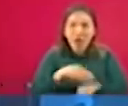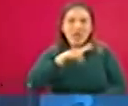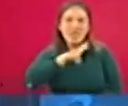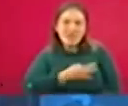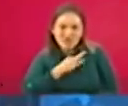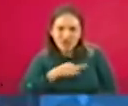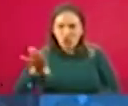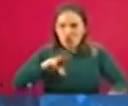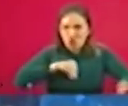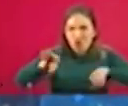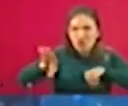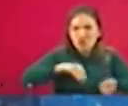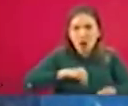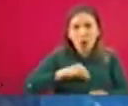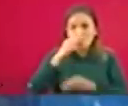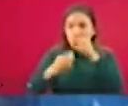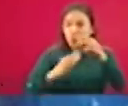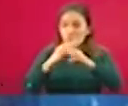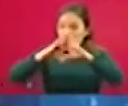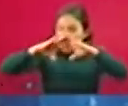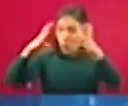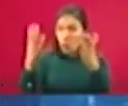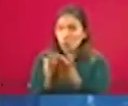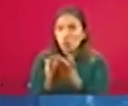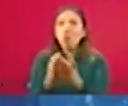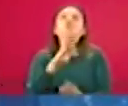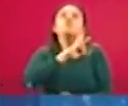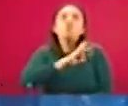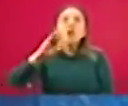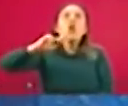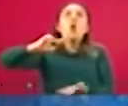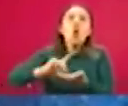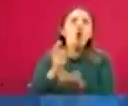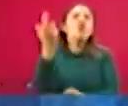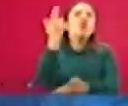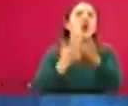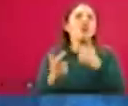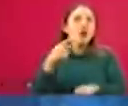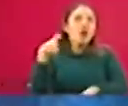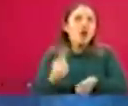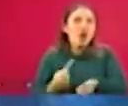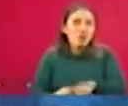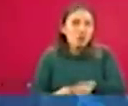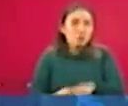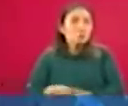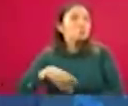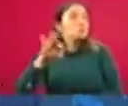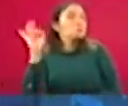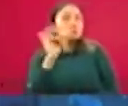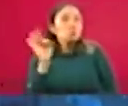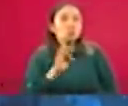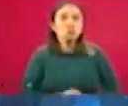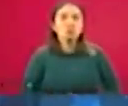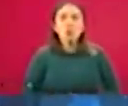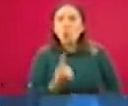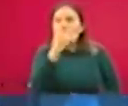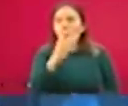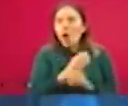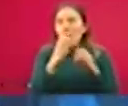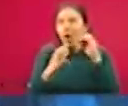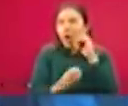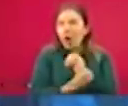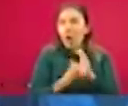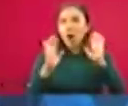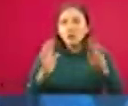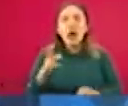estados, revisar estos documentos, revisar el certificado de función, donde están las causas probables de muerte, y en